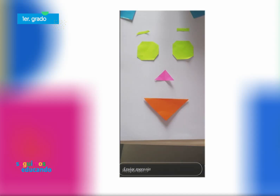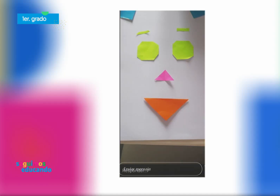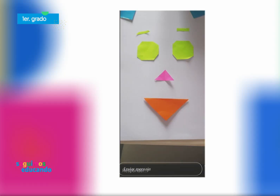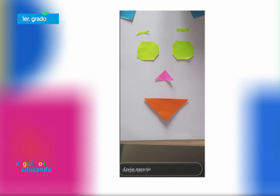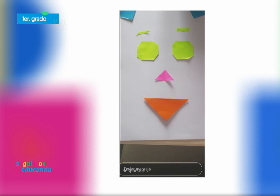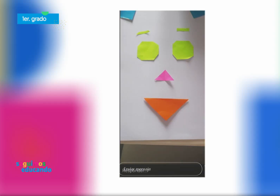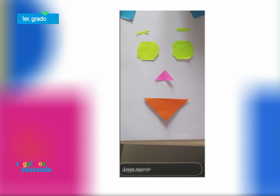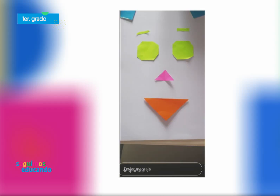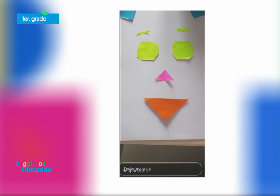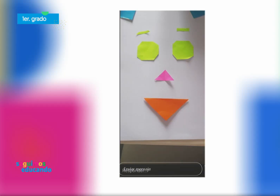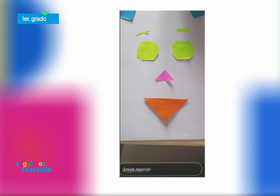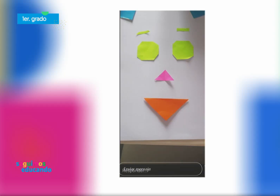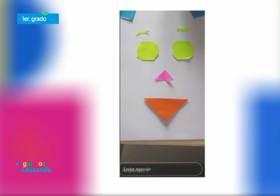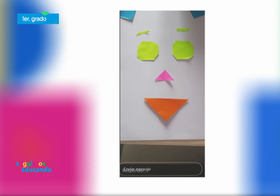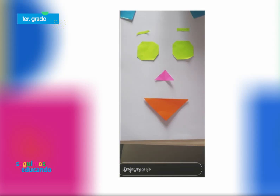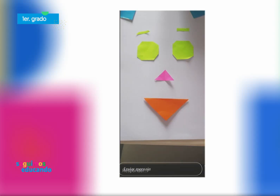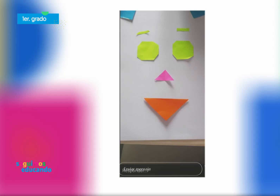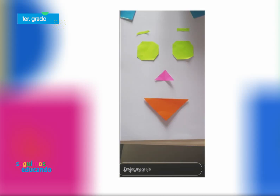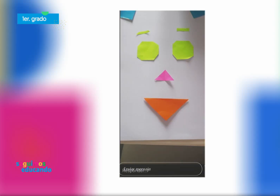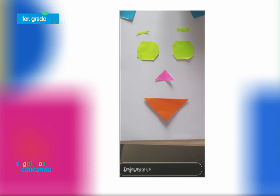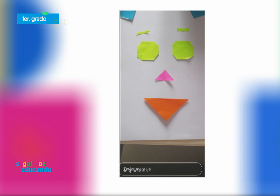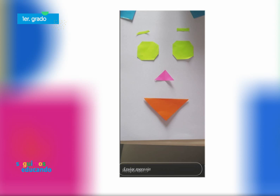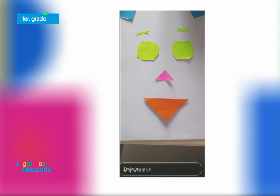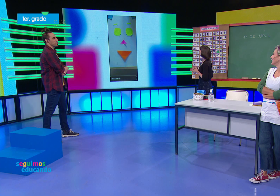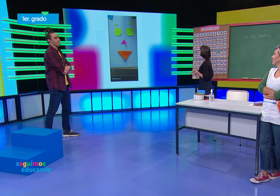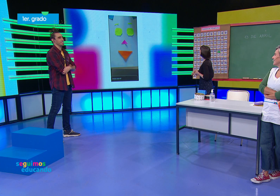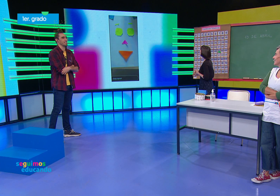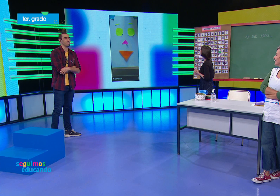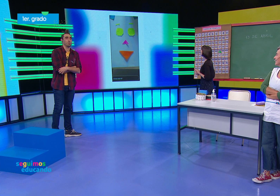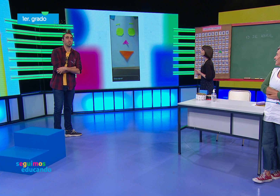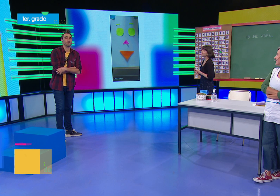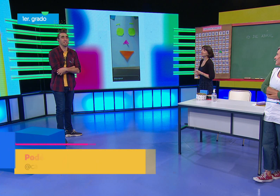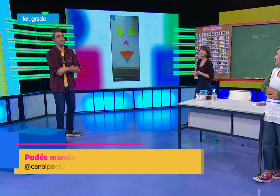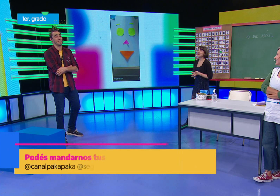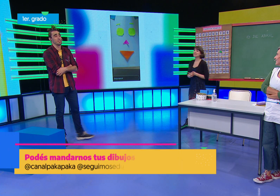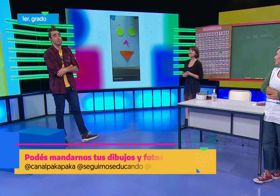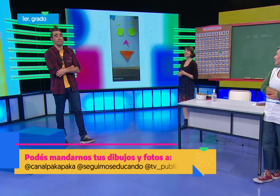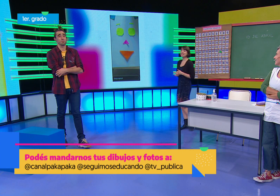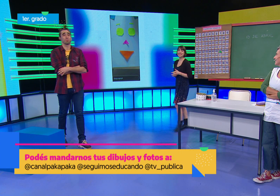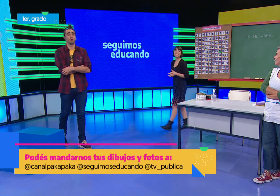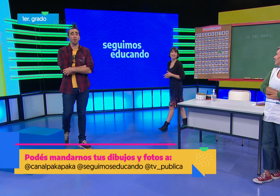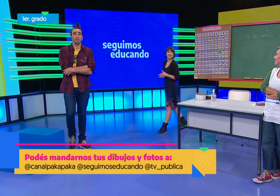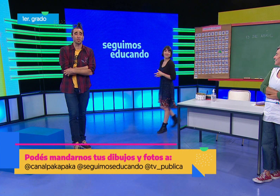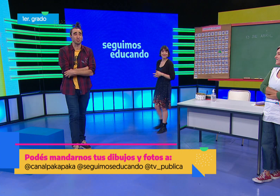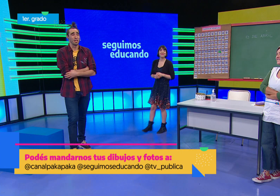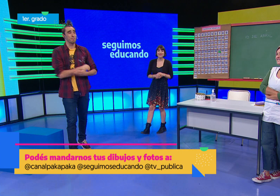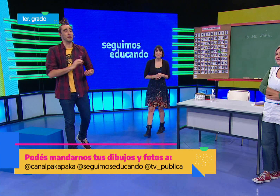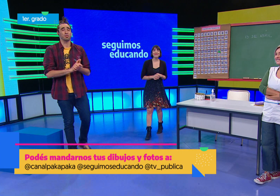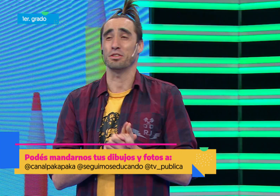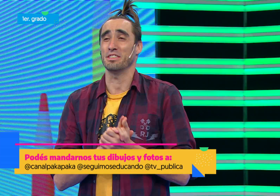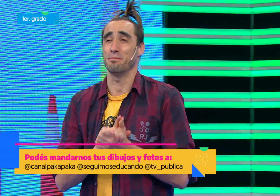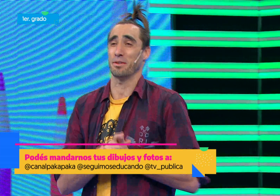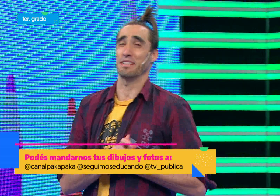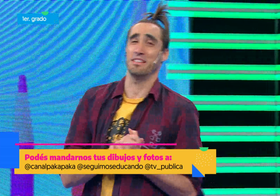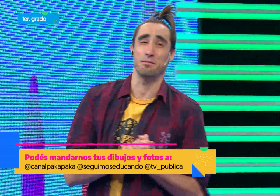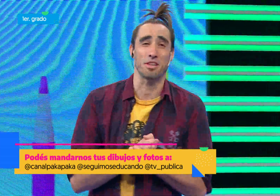Mirá, qué bueno. Muy bueno. Mirá, otras figuras aparecieron ahí. Muy bueno. Bueno, muchas gracias a todos los chicos y gracias. Las chicas que nos mandaron sus fotos. Para